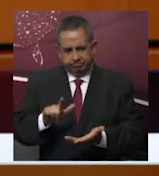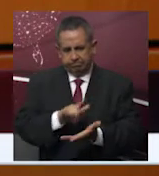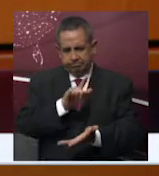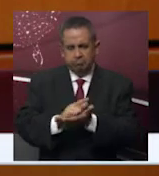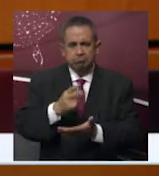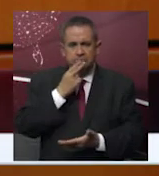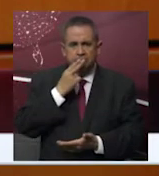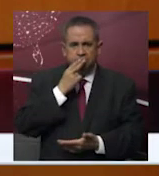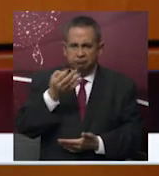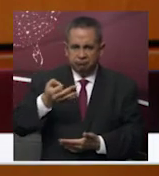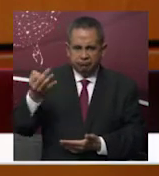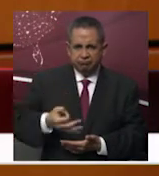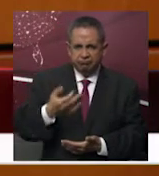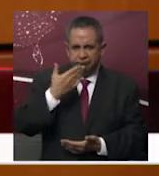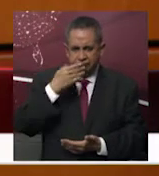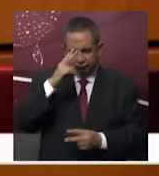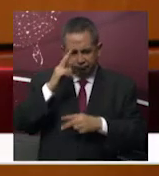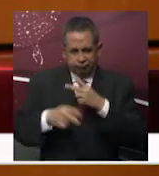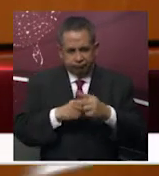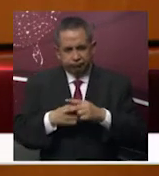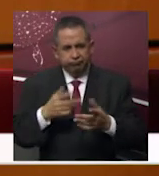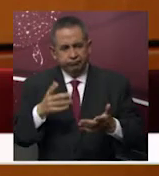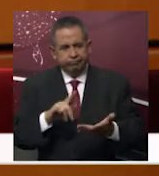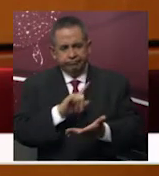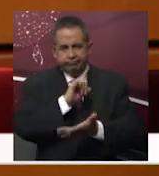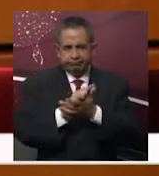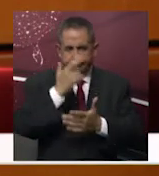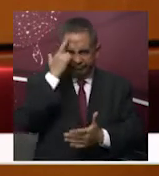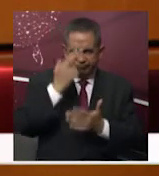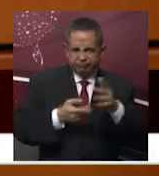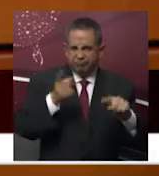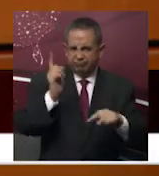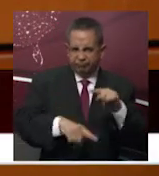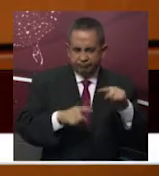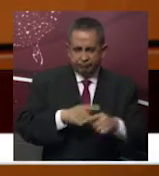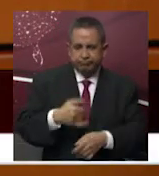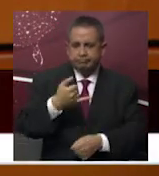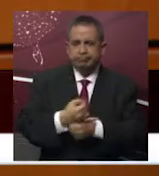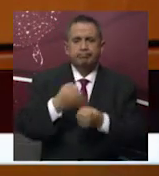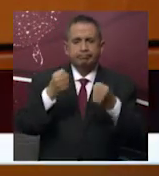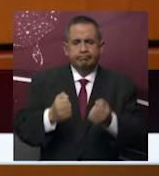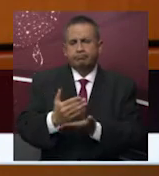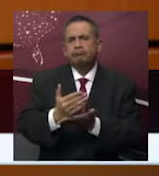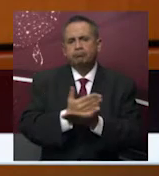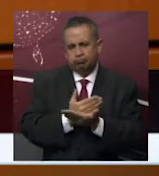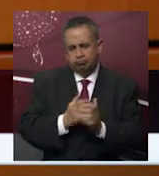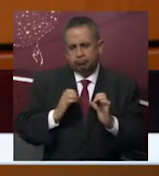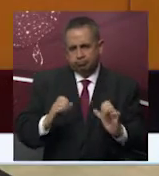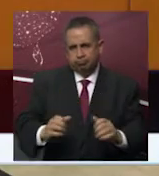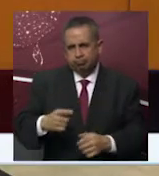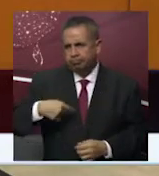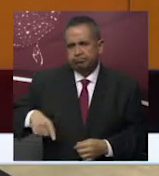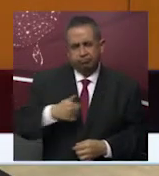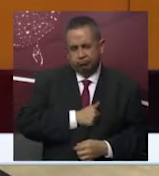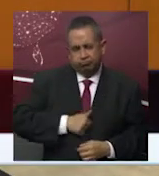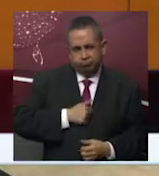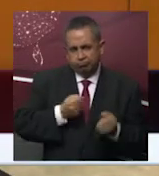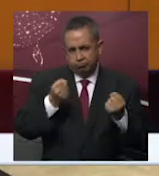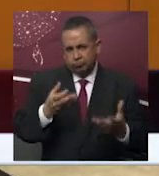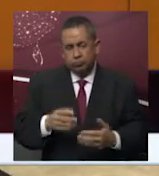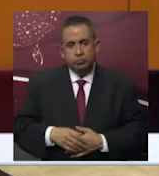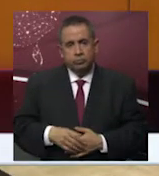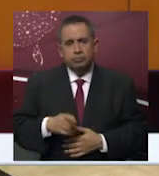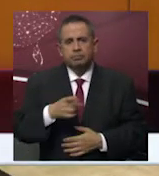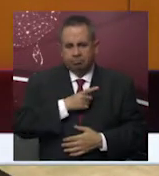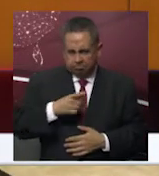instrumento jurídico eficaz para el combate a la delincuencia y la inseguridad que tanto laceran a nuestro país, sin por ello apartarse